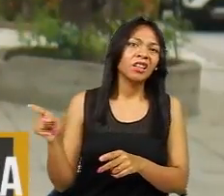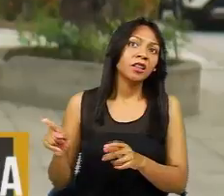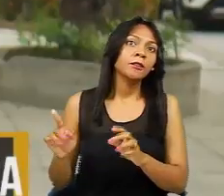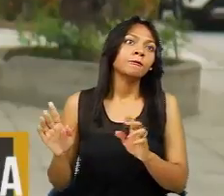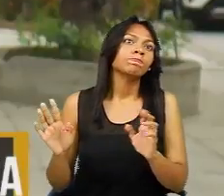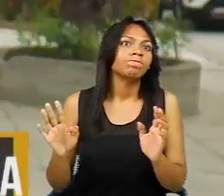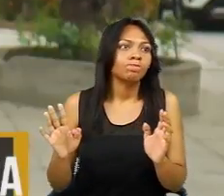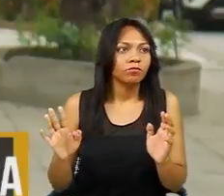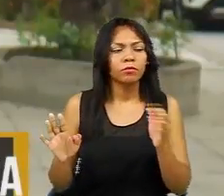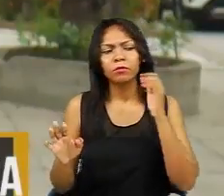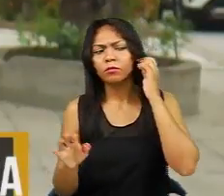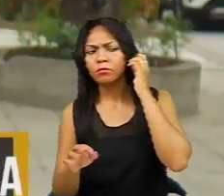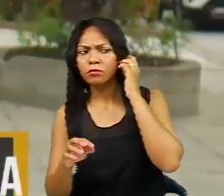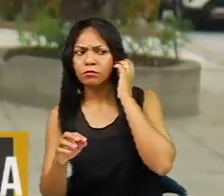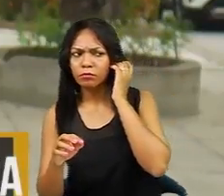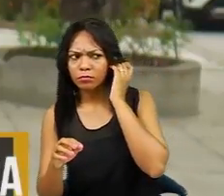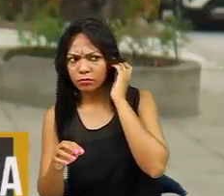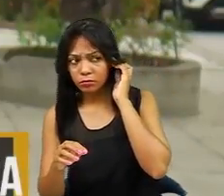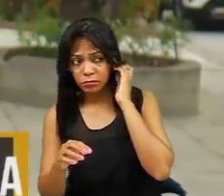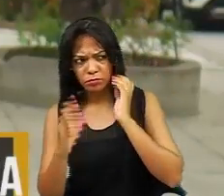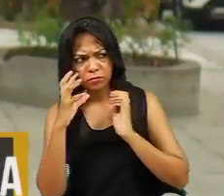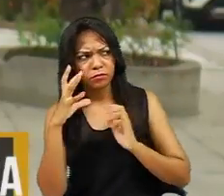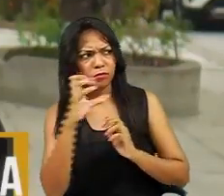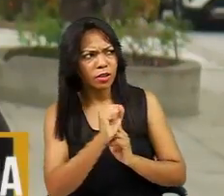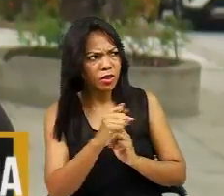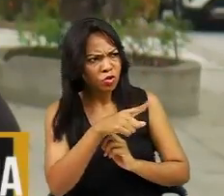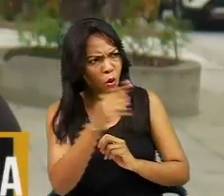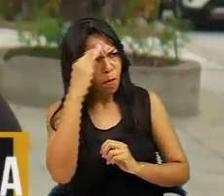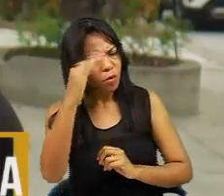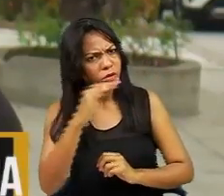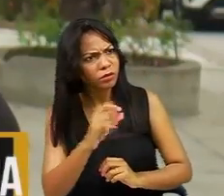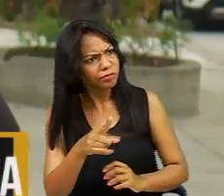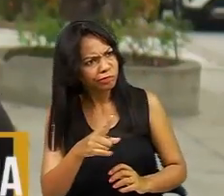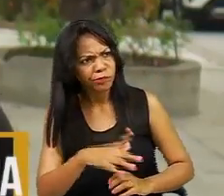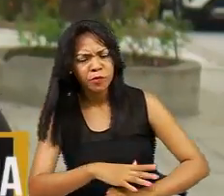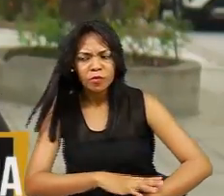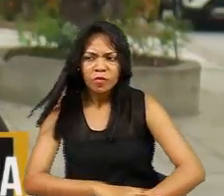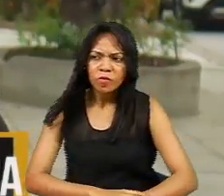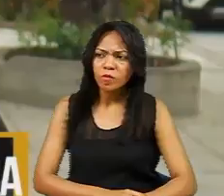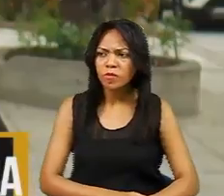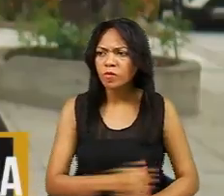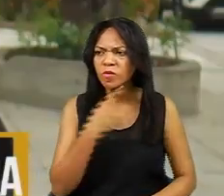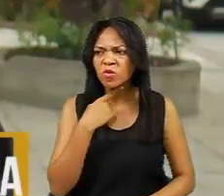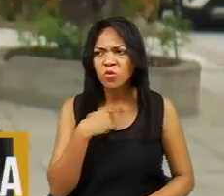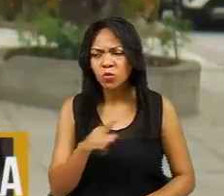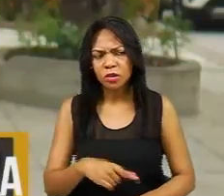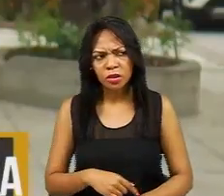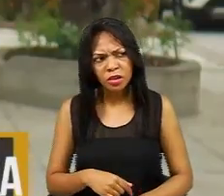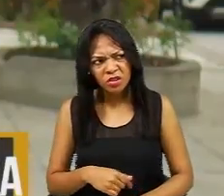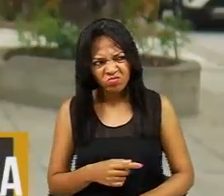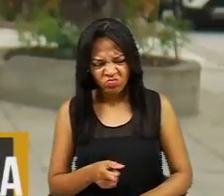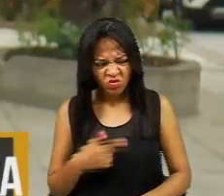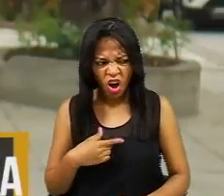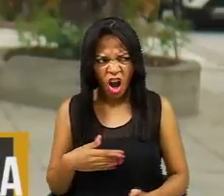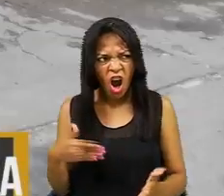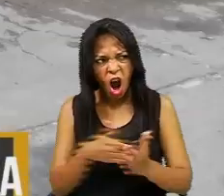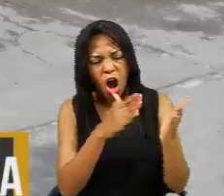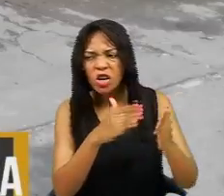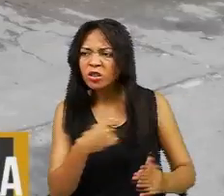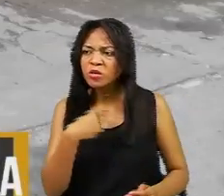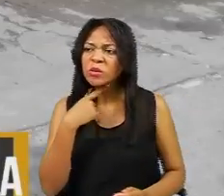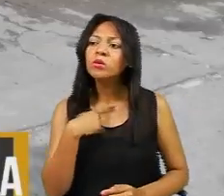dan cuenta de la accionar de la Policía Nacional y no ayudan, somos indiferentes algunos